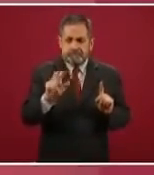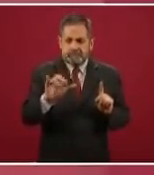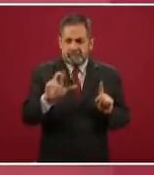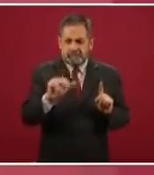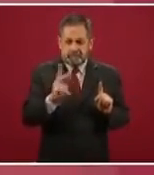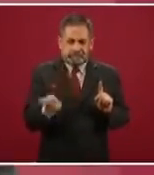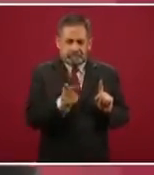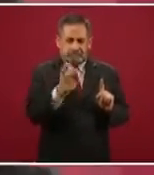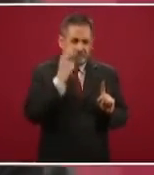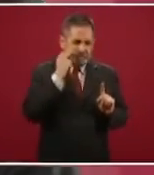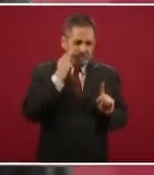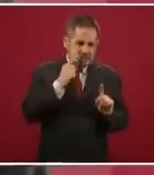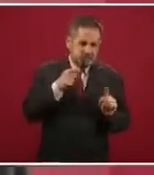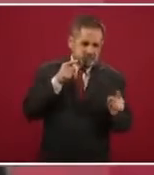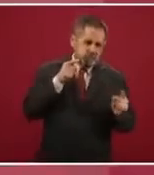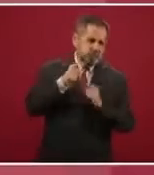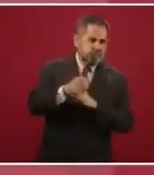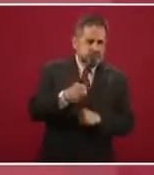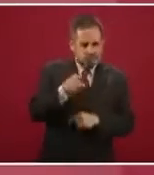y la acusa